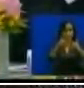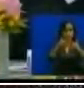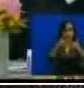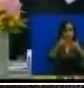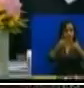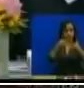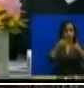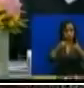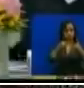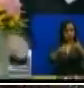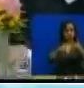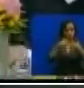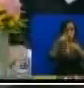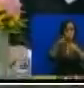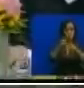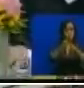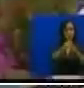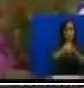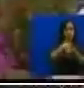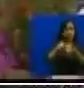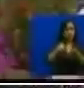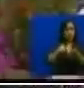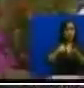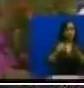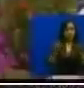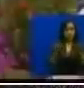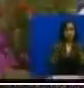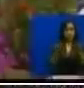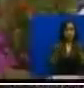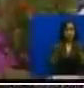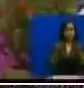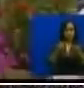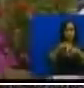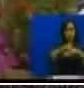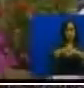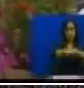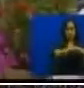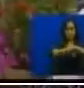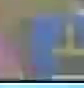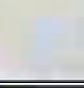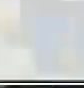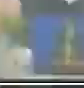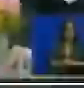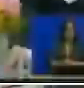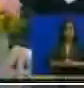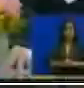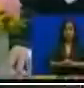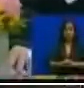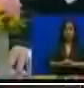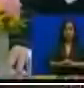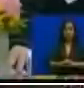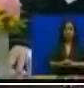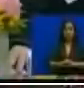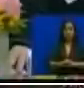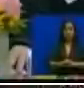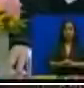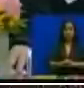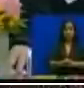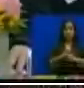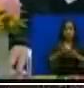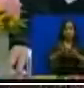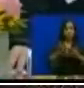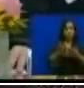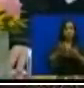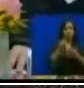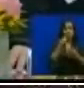faltó, o sea, yo lo viví, pues, ¿eh? O sea, me recuerdo, y estoy seguro que con muy buena voluntad doña Violeta nos pedía a nosotros,